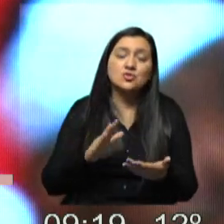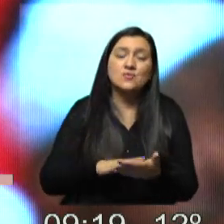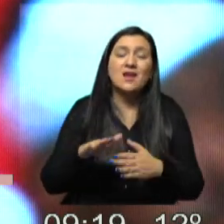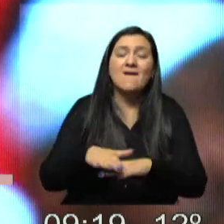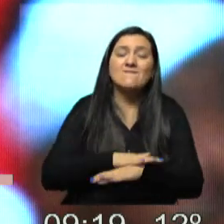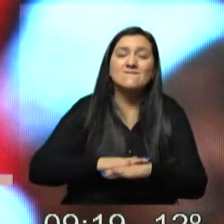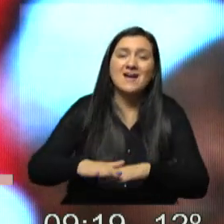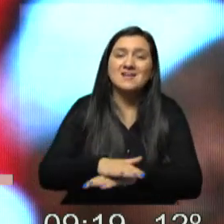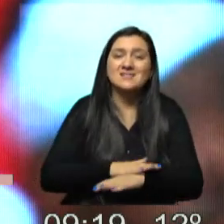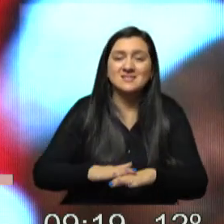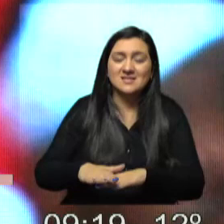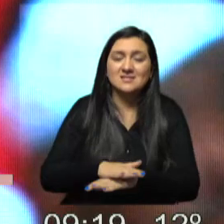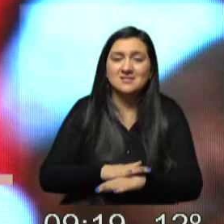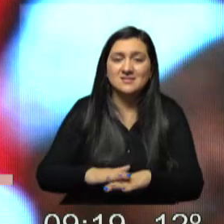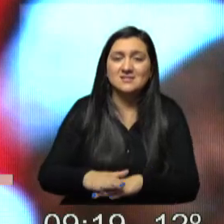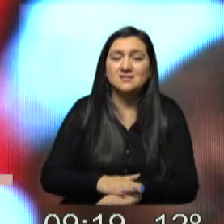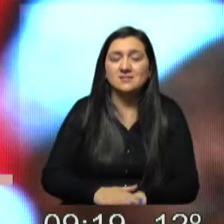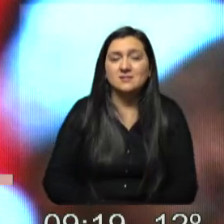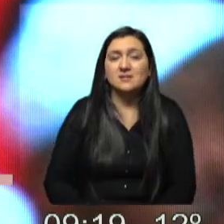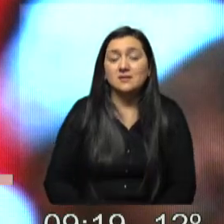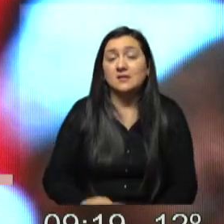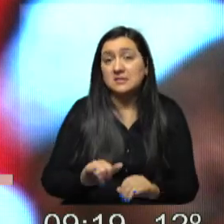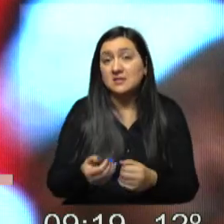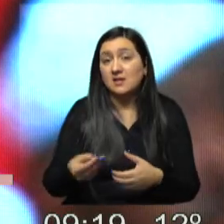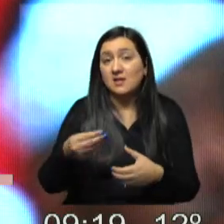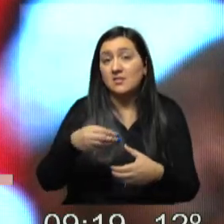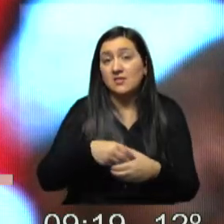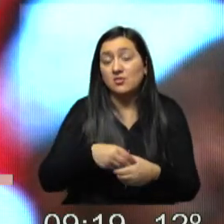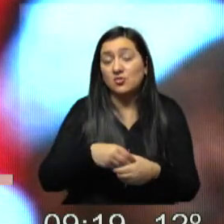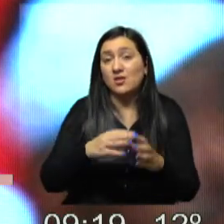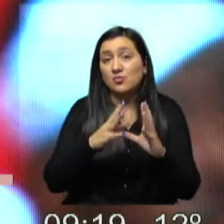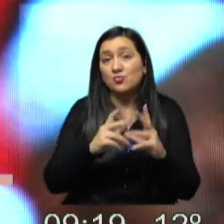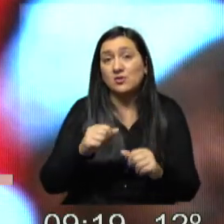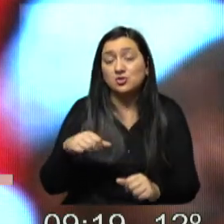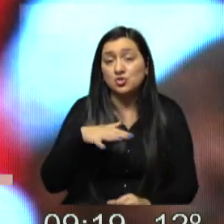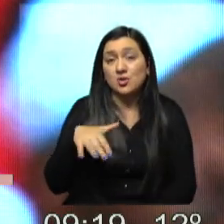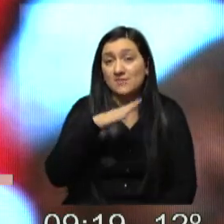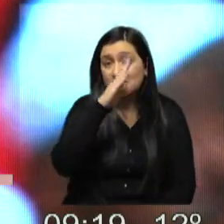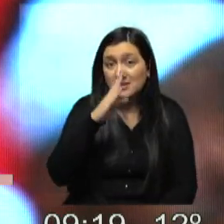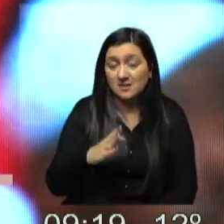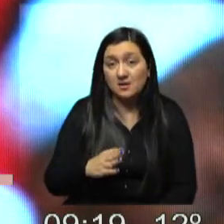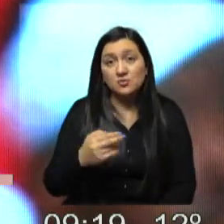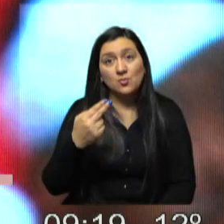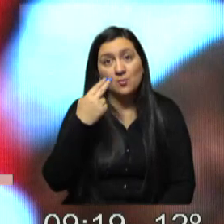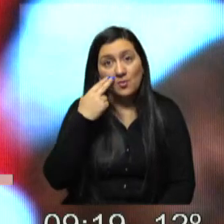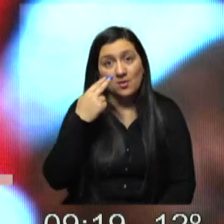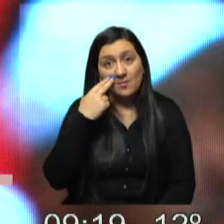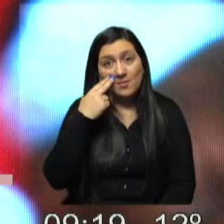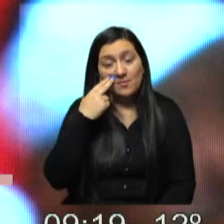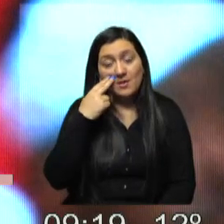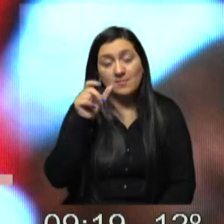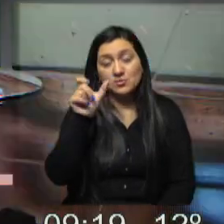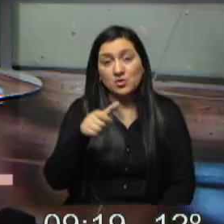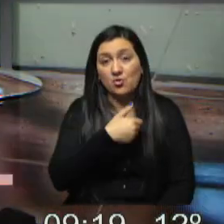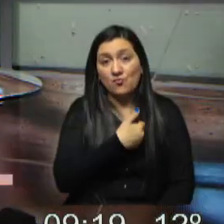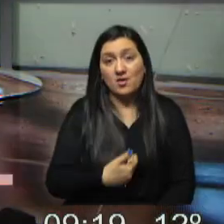bases, esos elementos tan constituidos en la estructura social brasileña, ha sido un problema para los gobernantes. Estamos